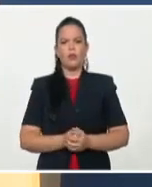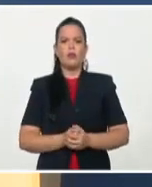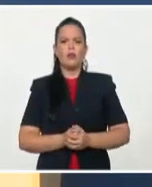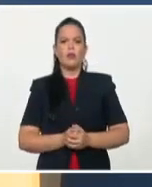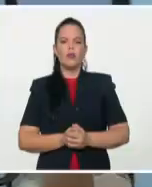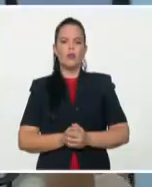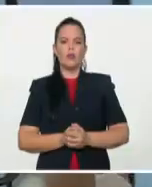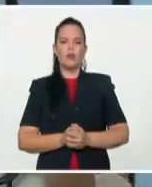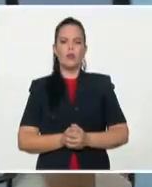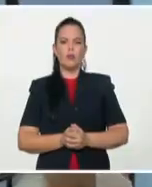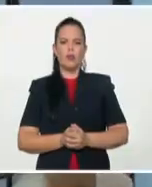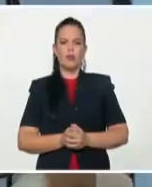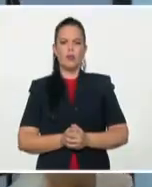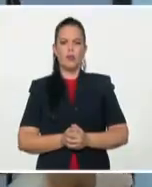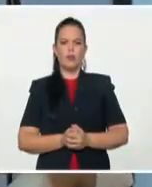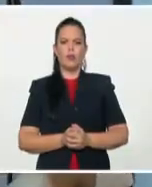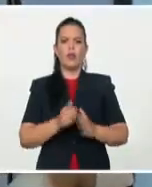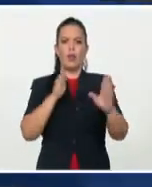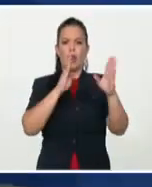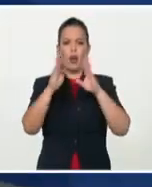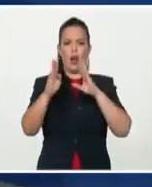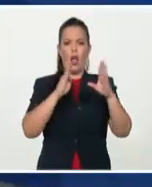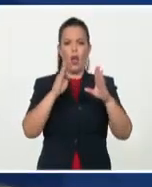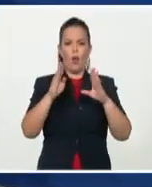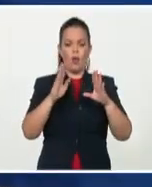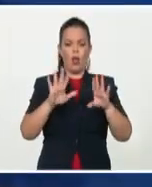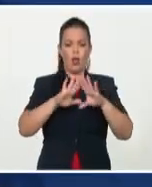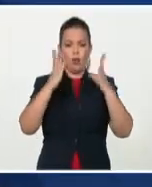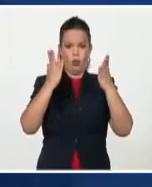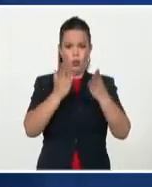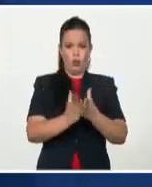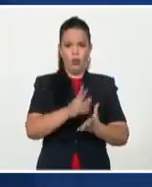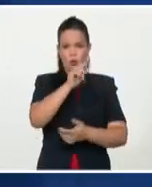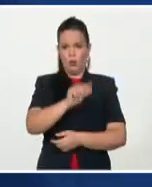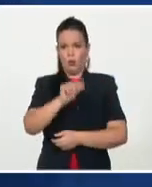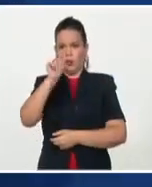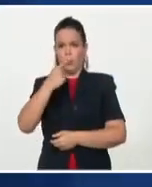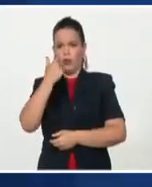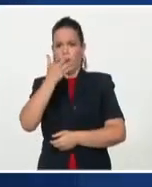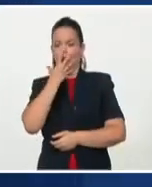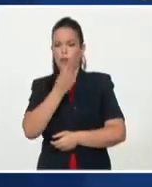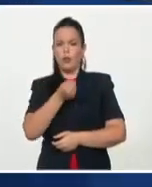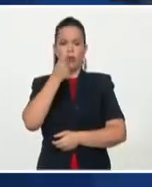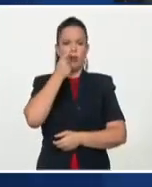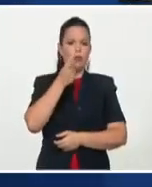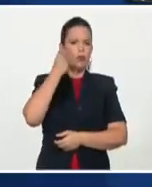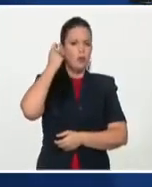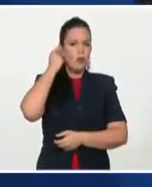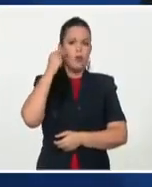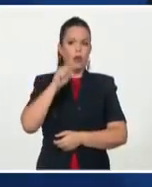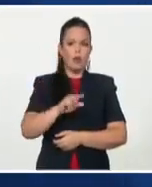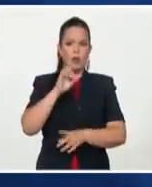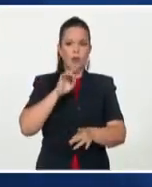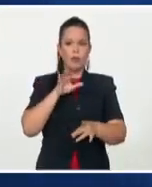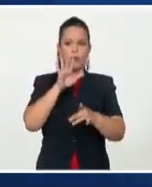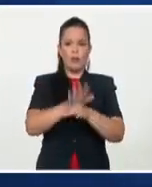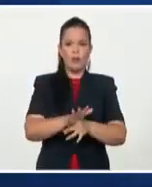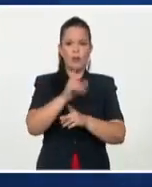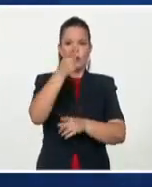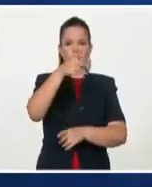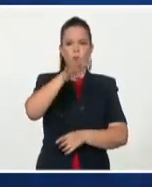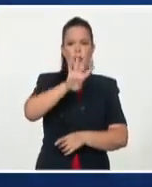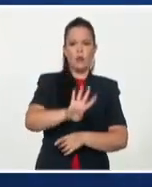La Jornada Cubana contra la Homofobia y la Transfobia inicia desde hoy su 14ª edición desde el Centro Nacional de Educación